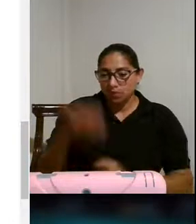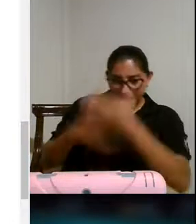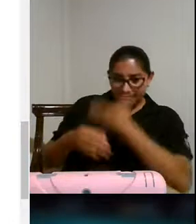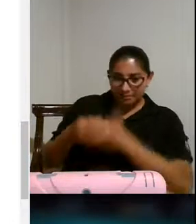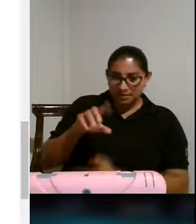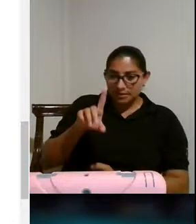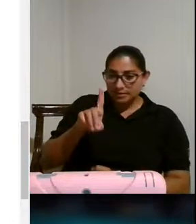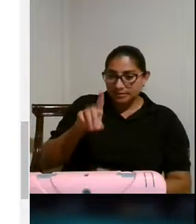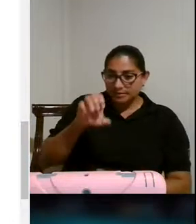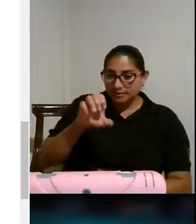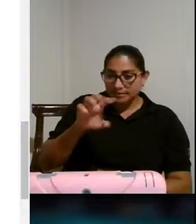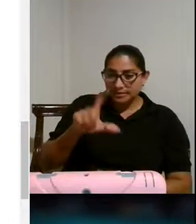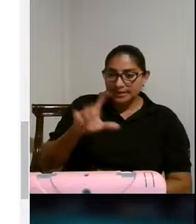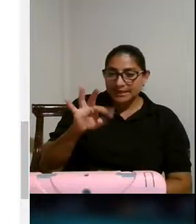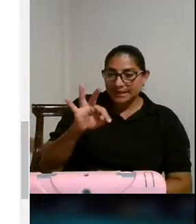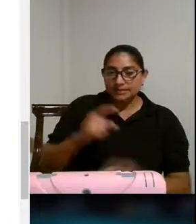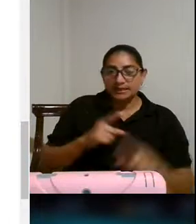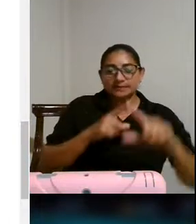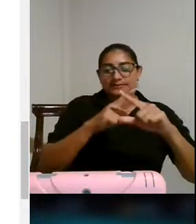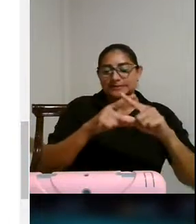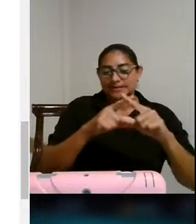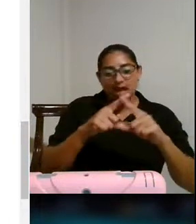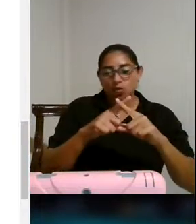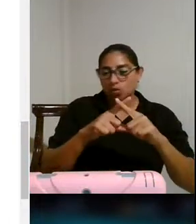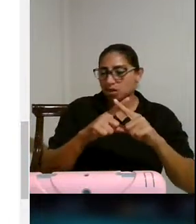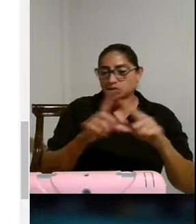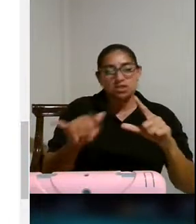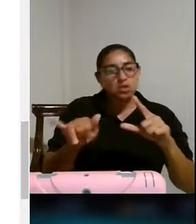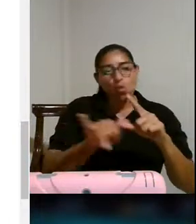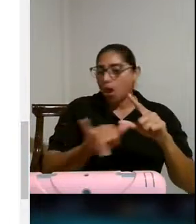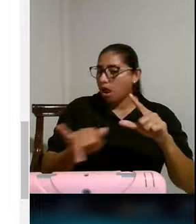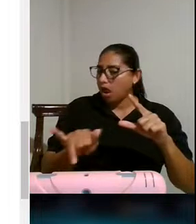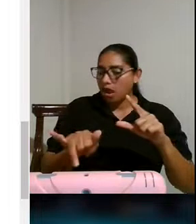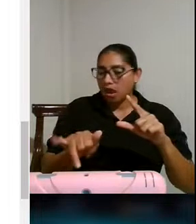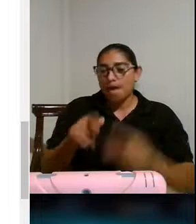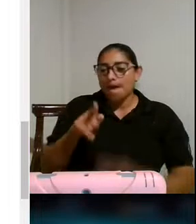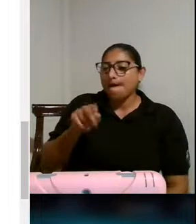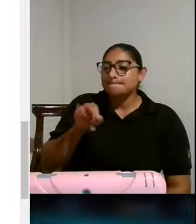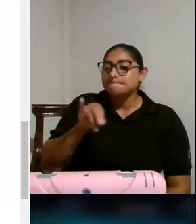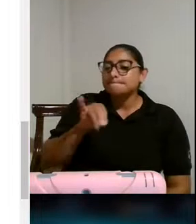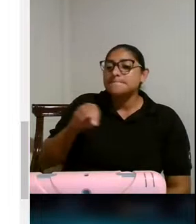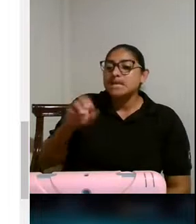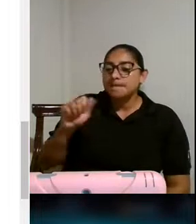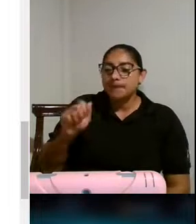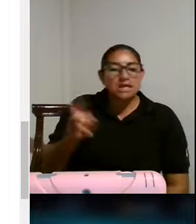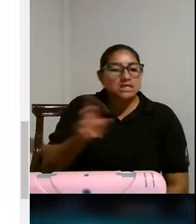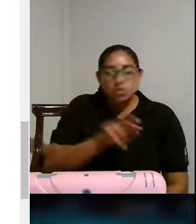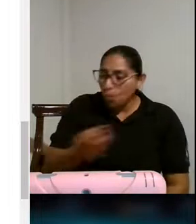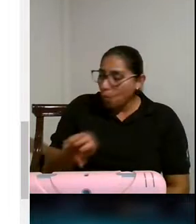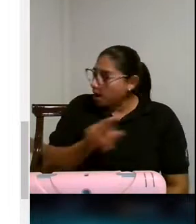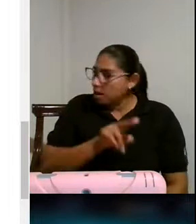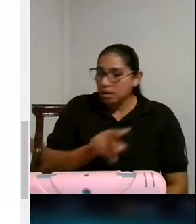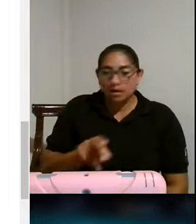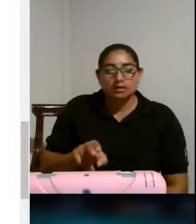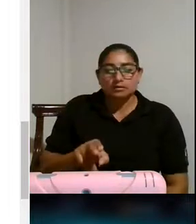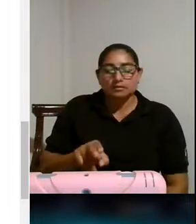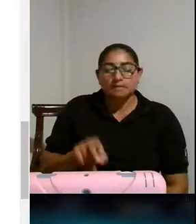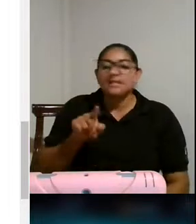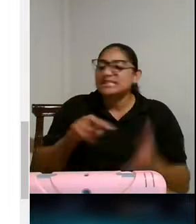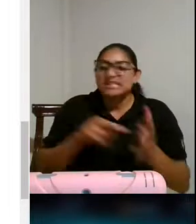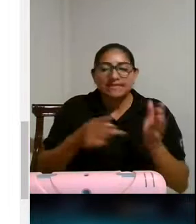intuición, es que usted aquí, cuando nosotros restábamos X2 menos X1, tenga una distancia